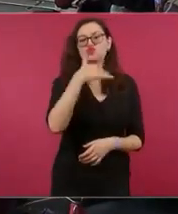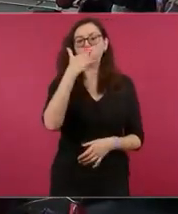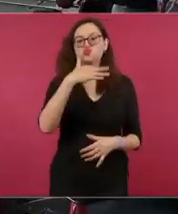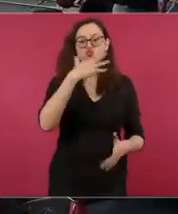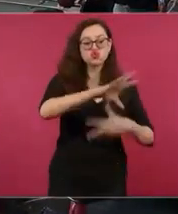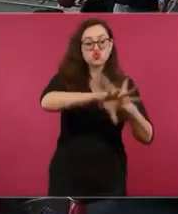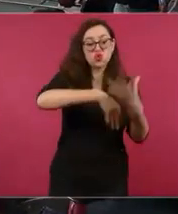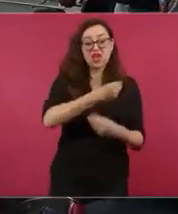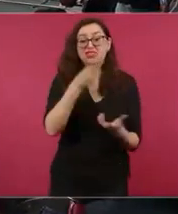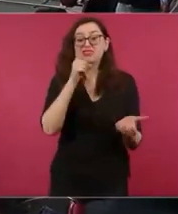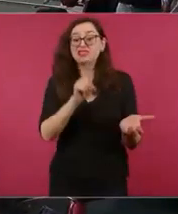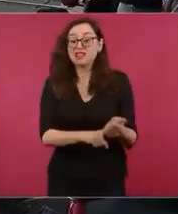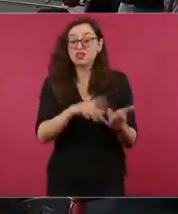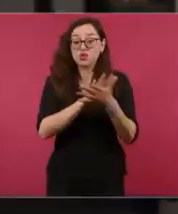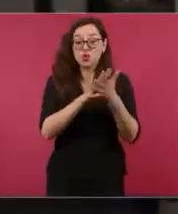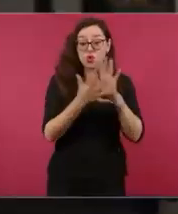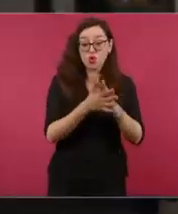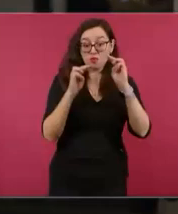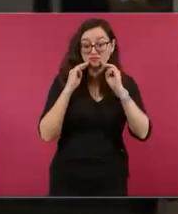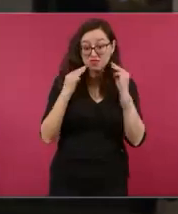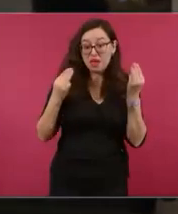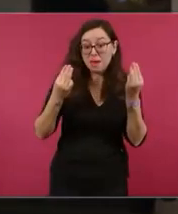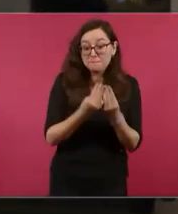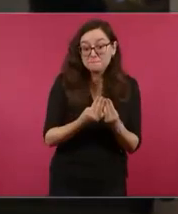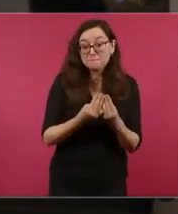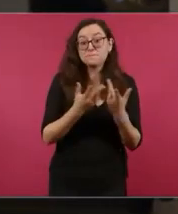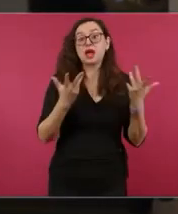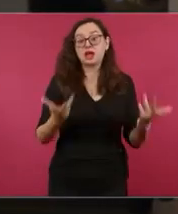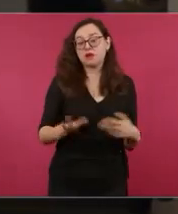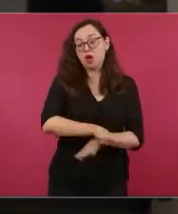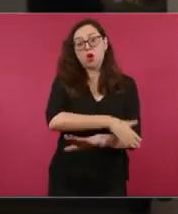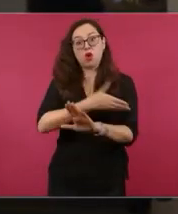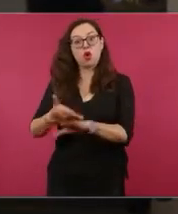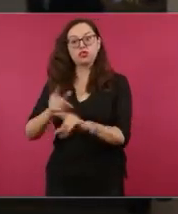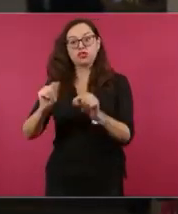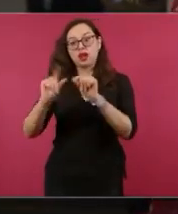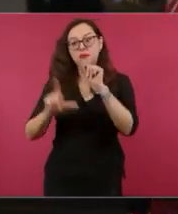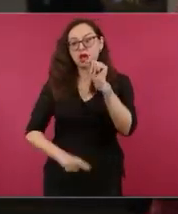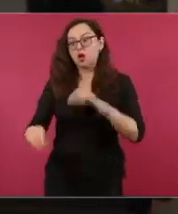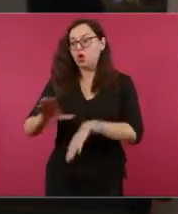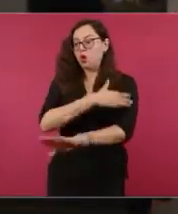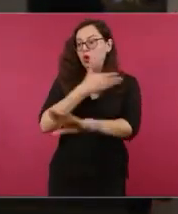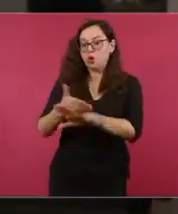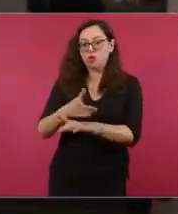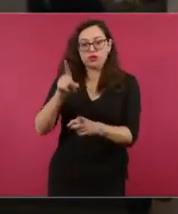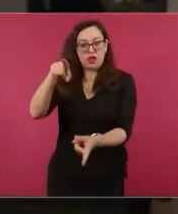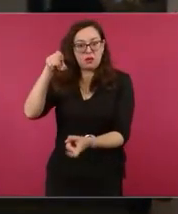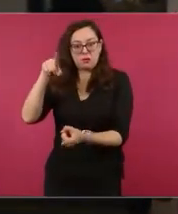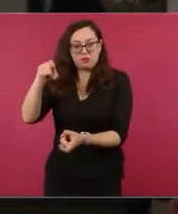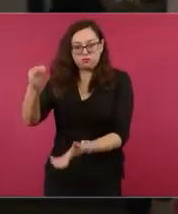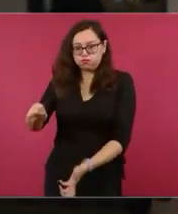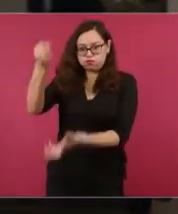organizado y también que dejaran de dañar las finanzas del Estado mexicano, porque muchas de estas